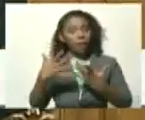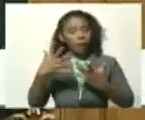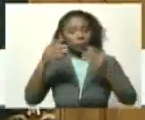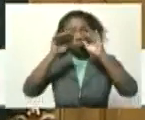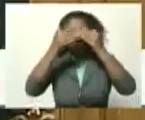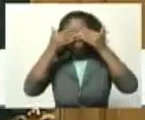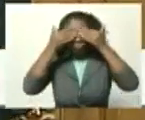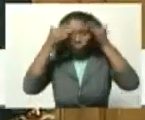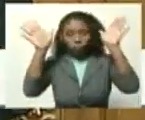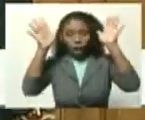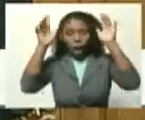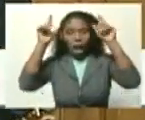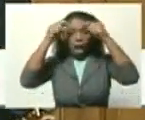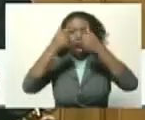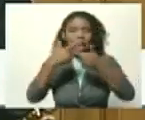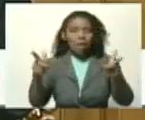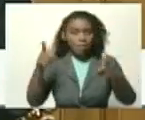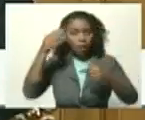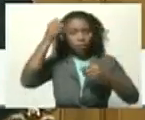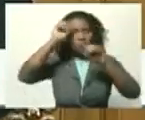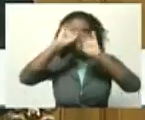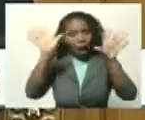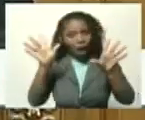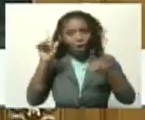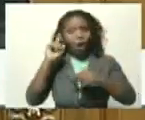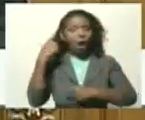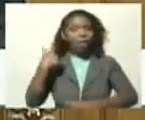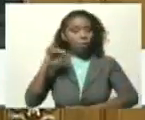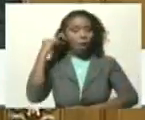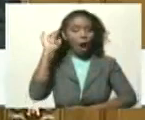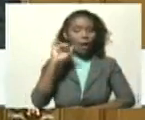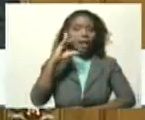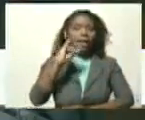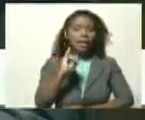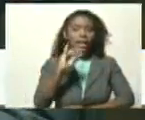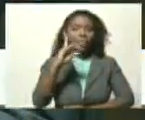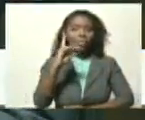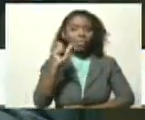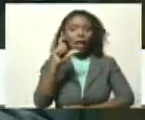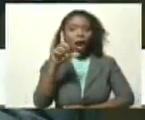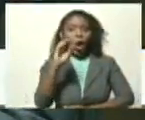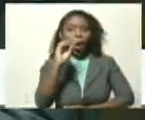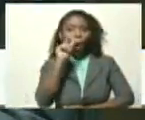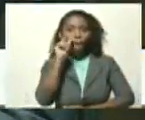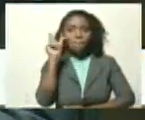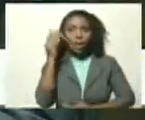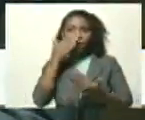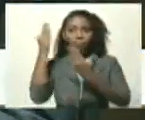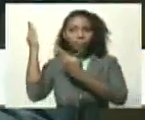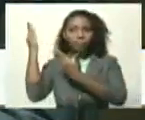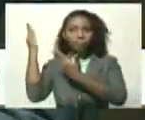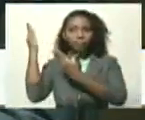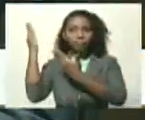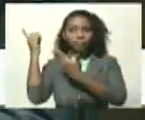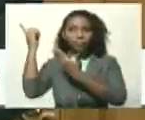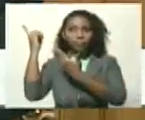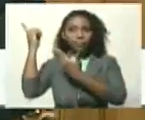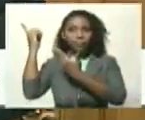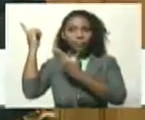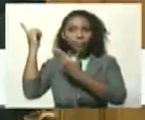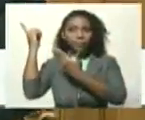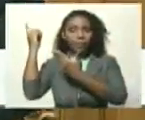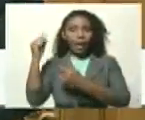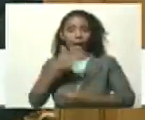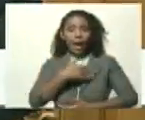despejado de apasionamiento, tenemos al de Hidalgo ahí presto. Queremos proponer a